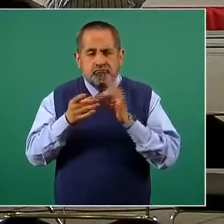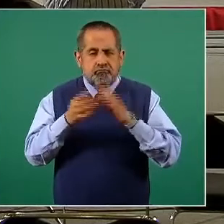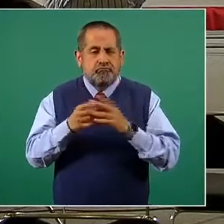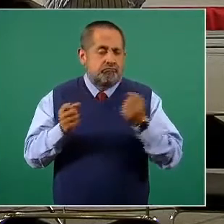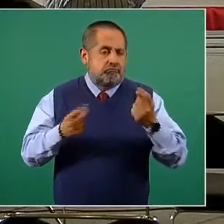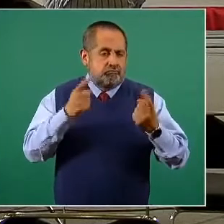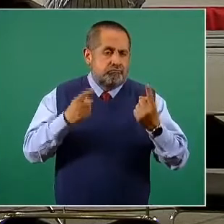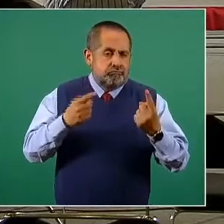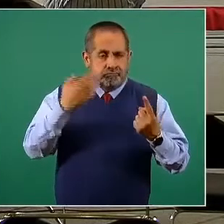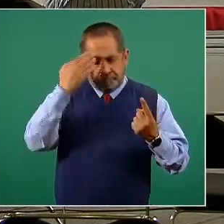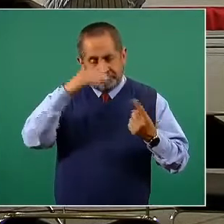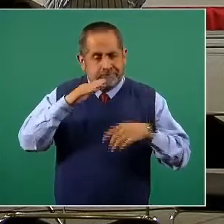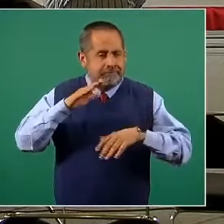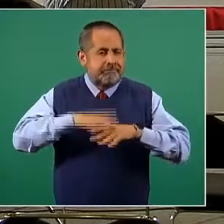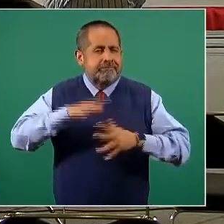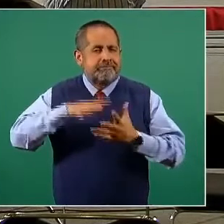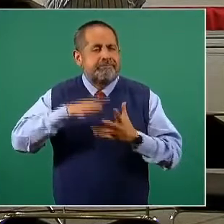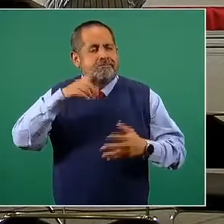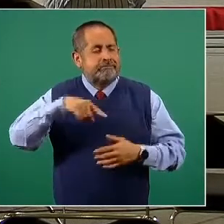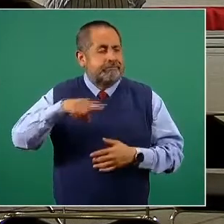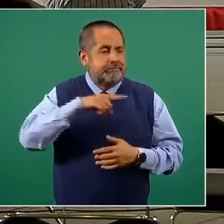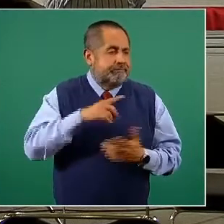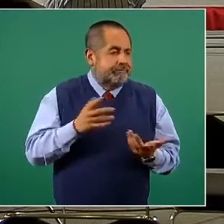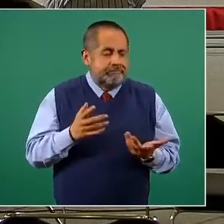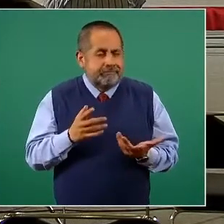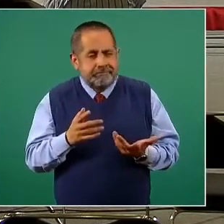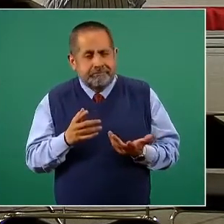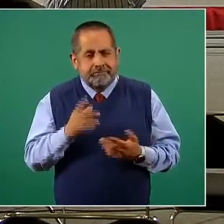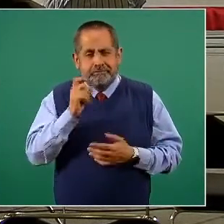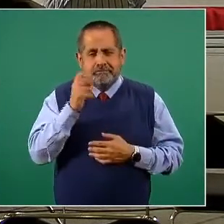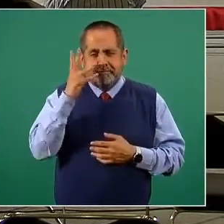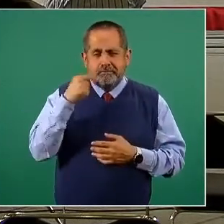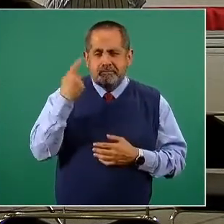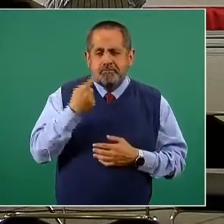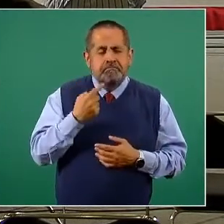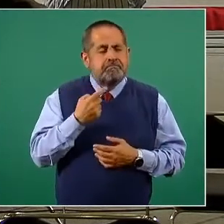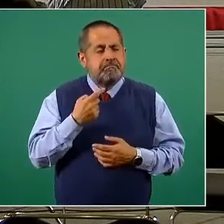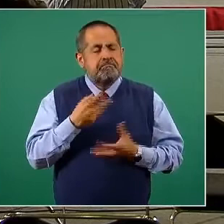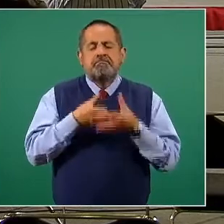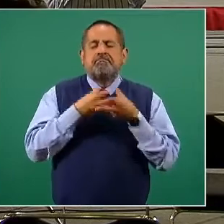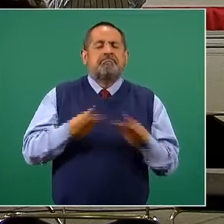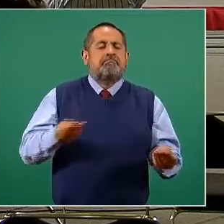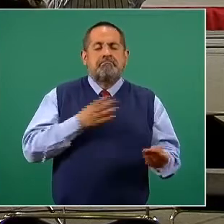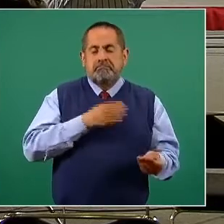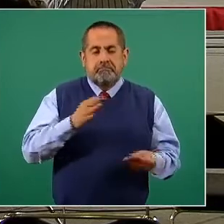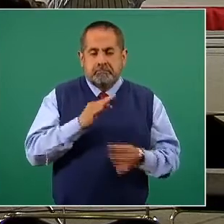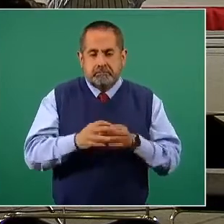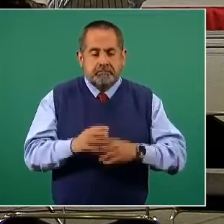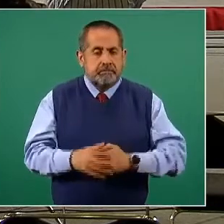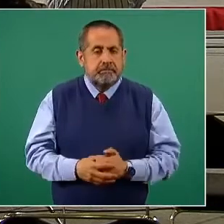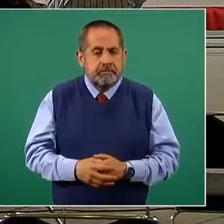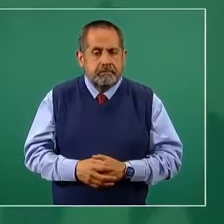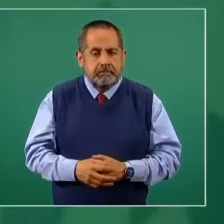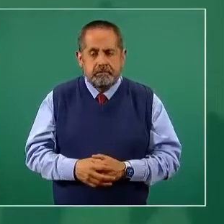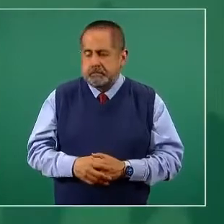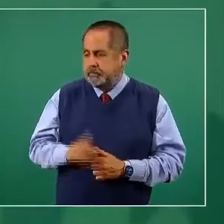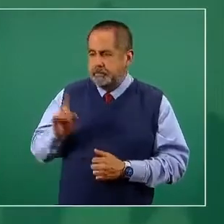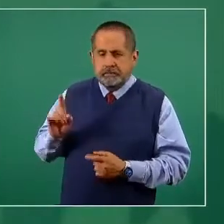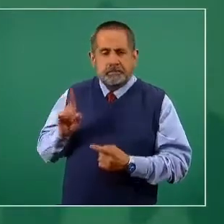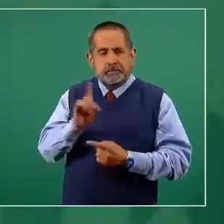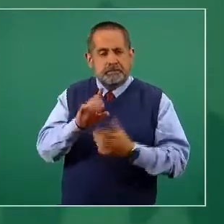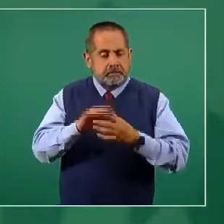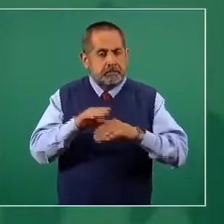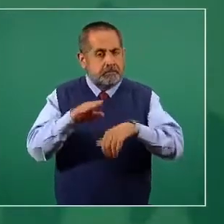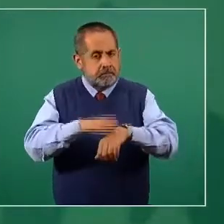y la gran mayoría se resuelven en las primeras 24 horas y se pueden dar de alta. Ok, nada más resaltar que hasta